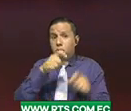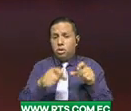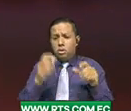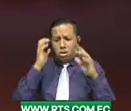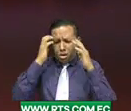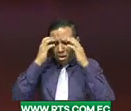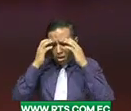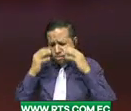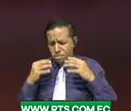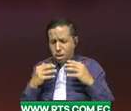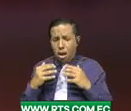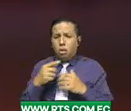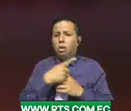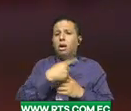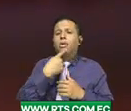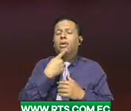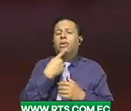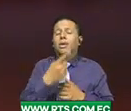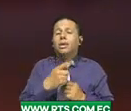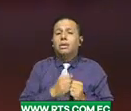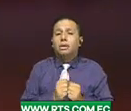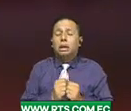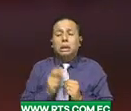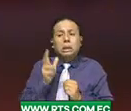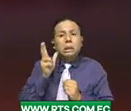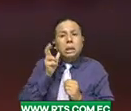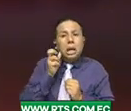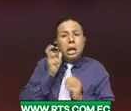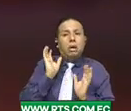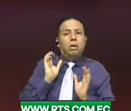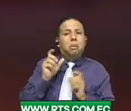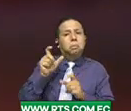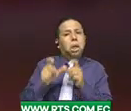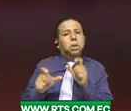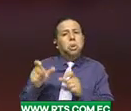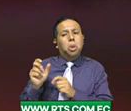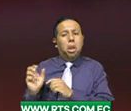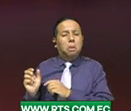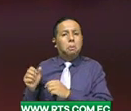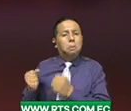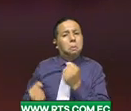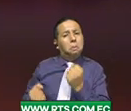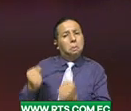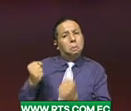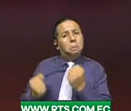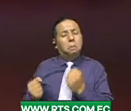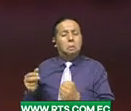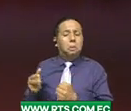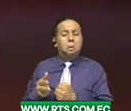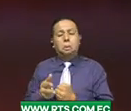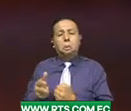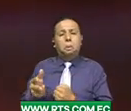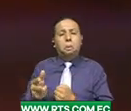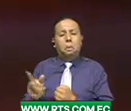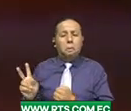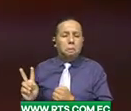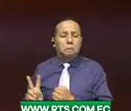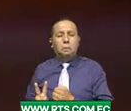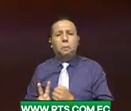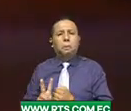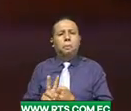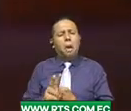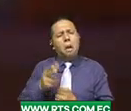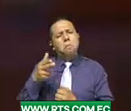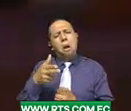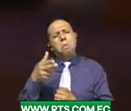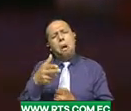podido decir es que aparentemente llegaron sujetos desconocidos en un vehículo, bajaron y automáticamente prácticamente empezaron